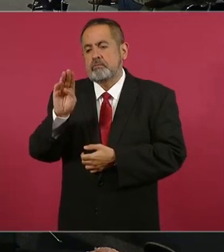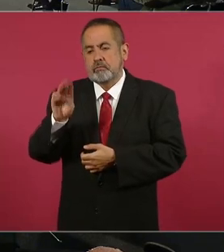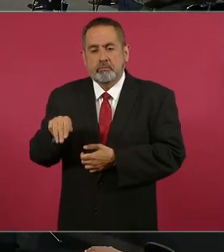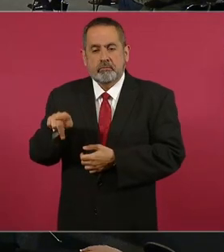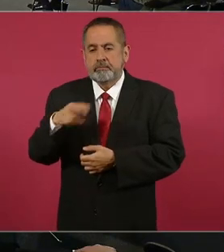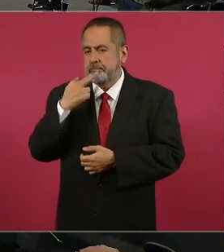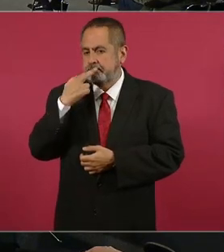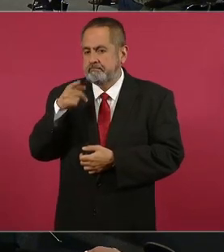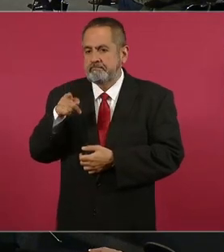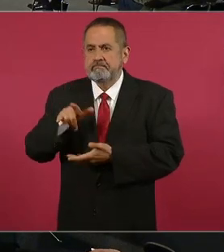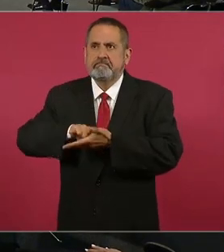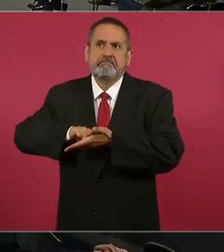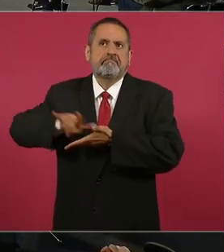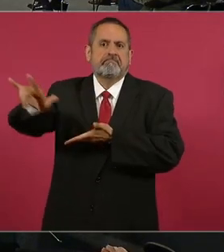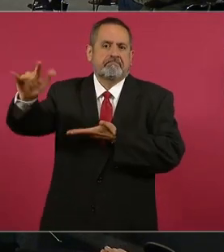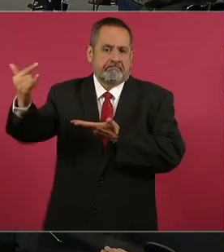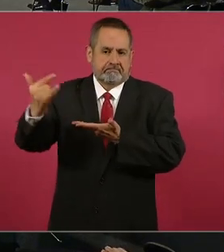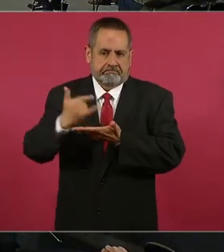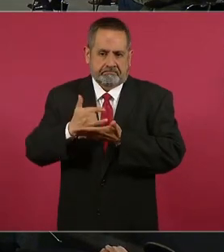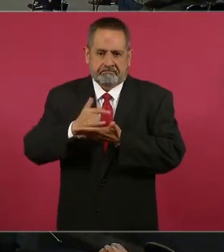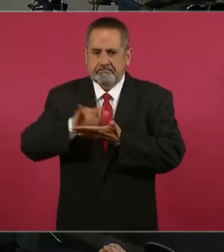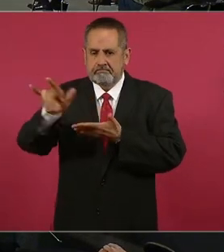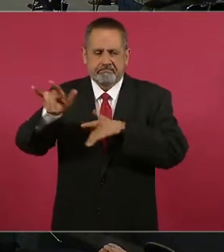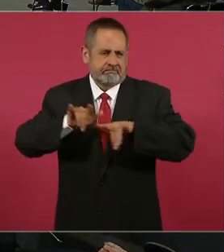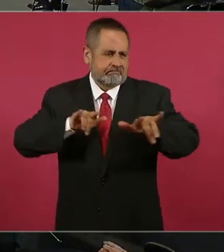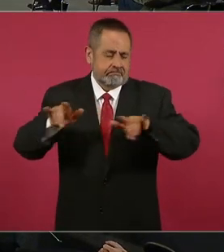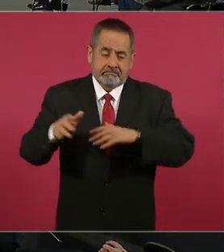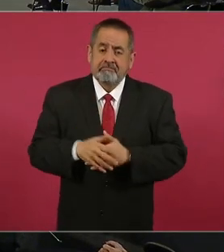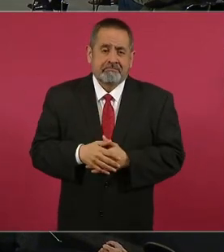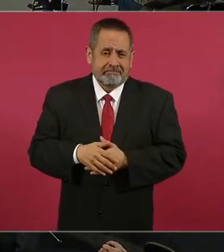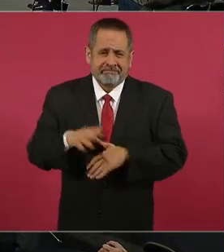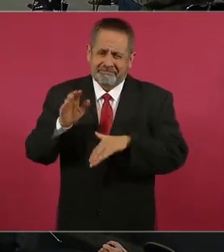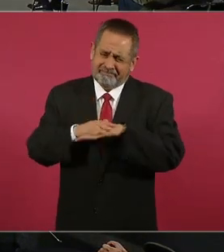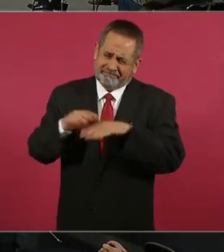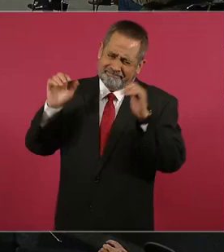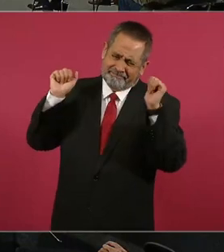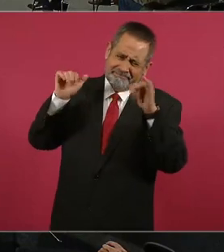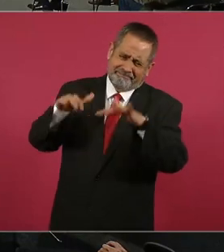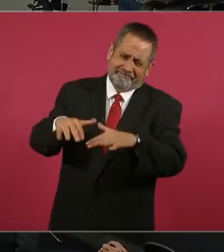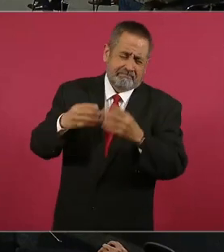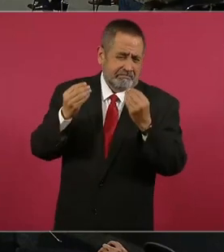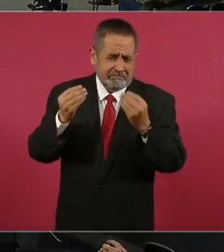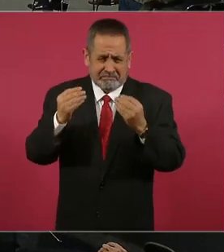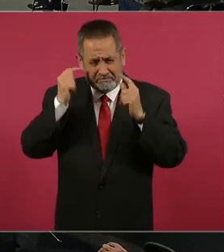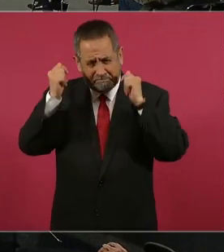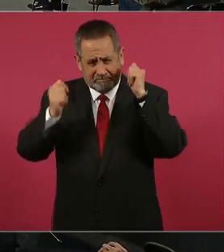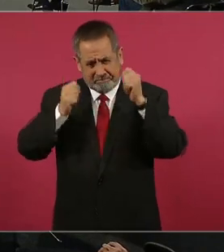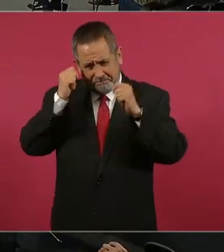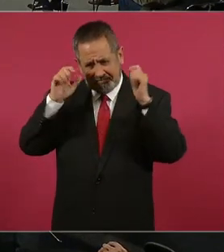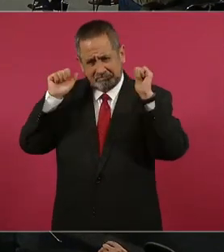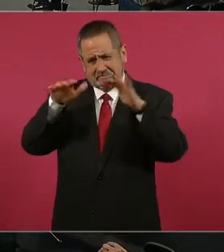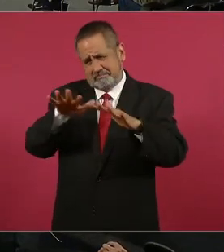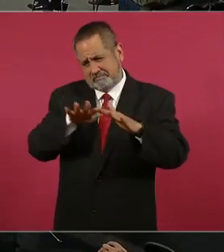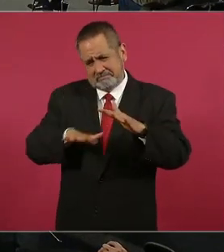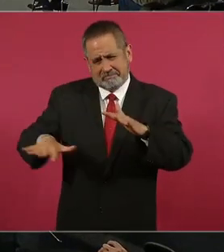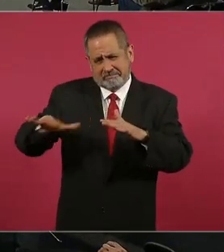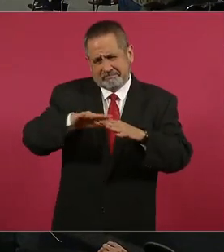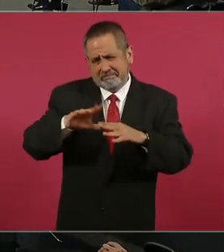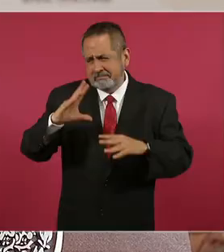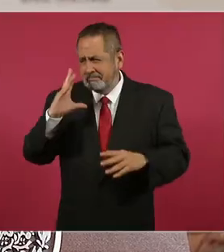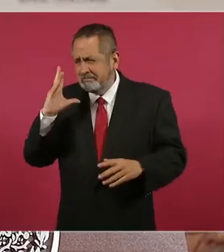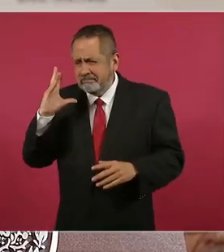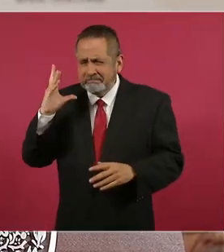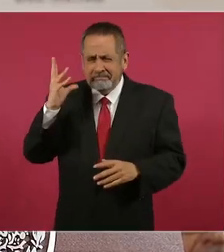y van a seguir llegando muchos turistas a esa región, que es